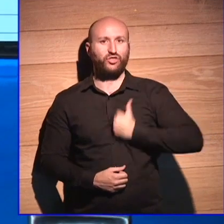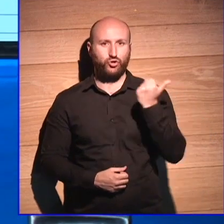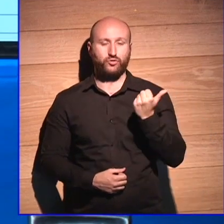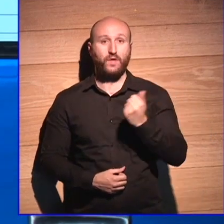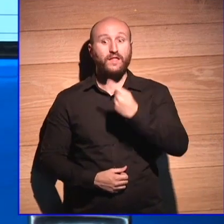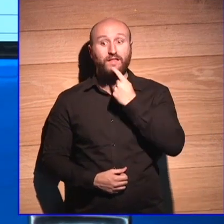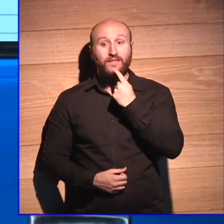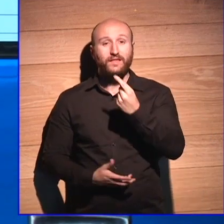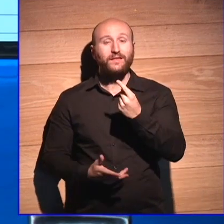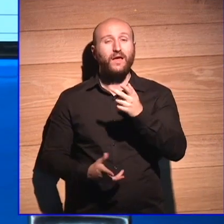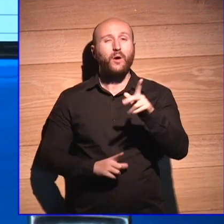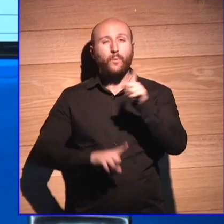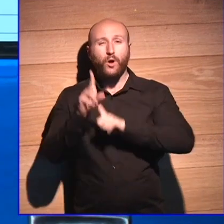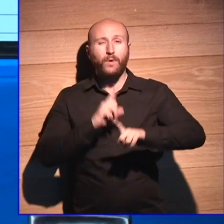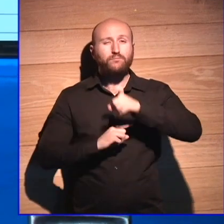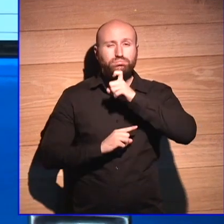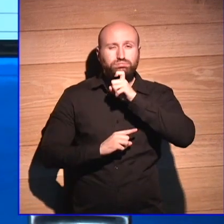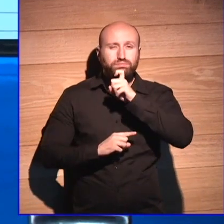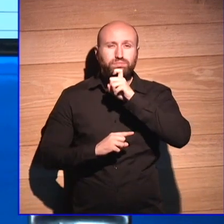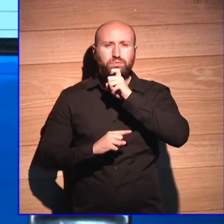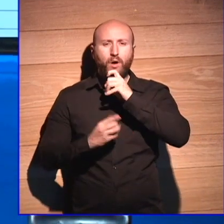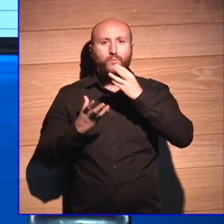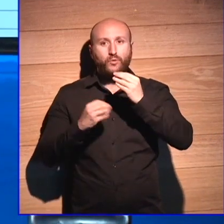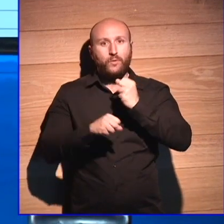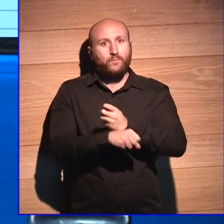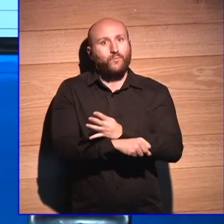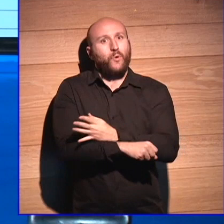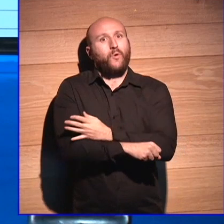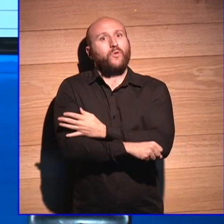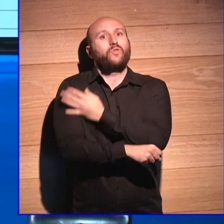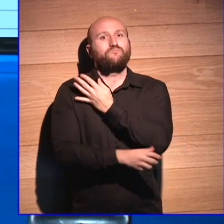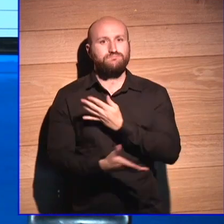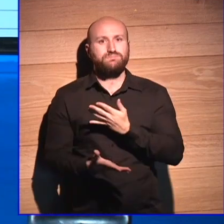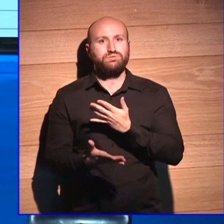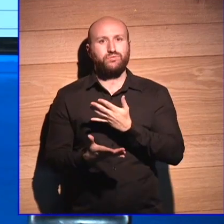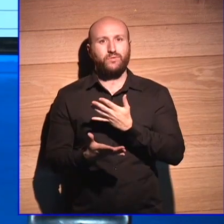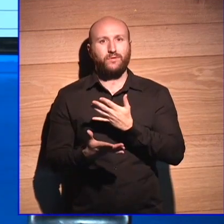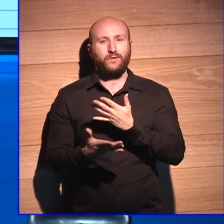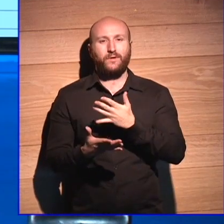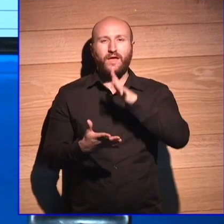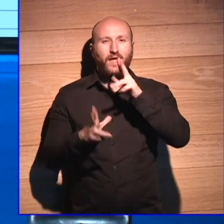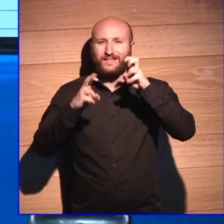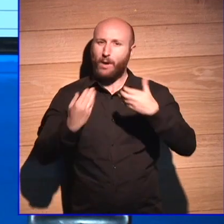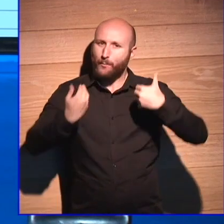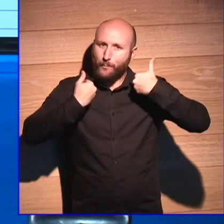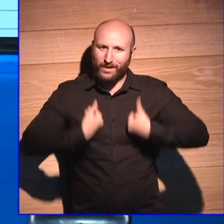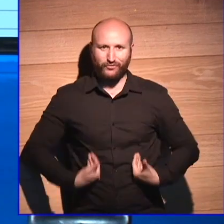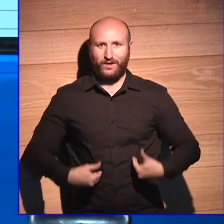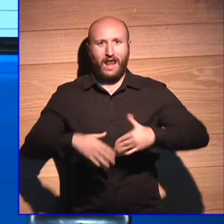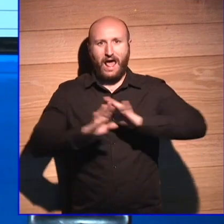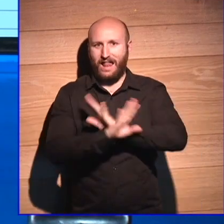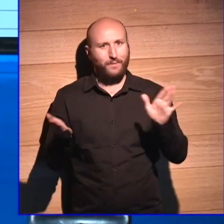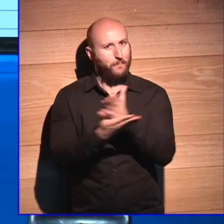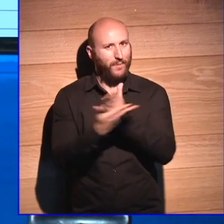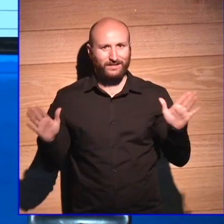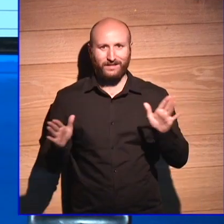permite razonar sobre problemas difíciles y cargados de emotividad sin que ello resulte una cuestión personal, ¿no? Entonces, que a los estudiantes